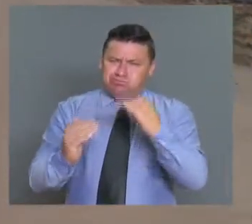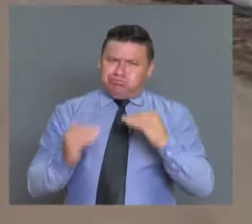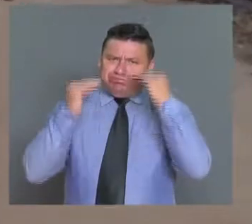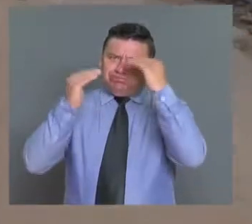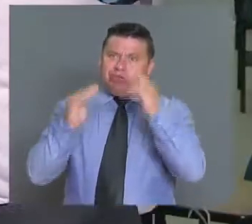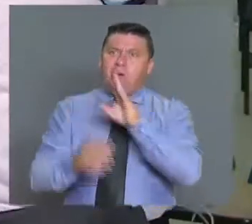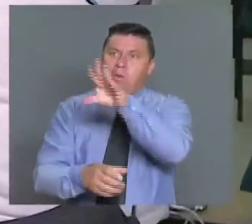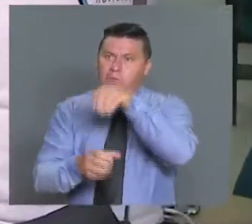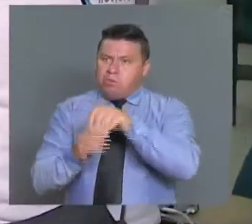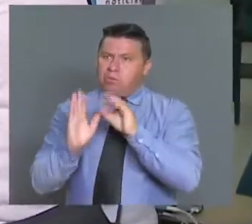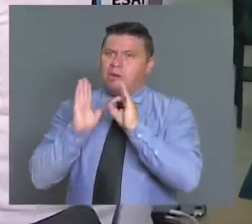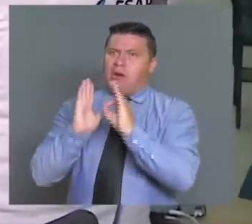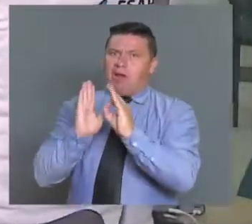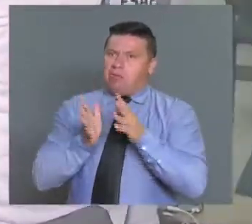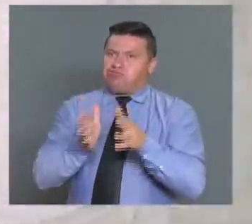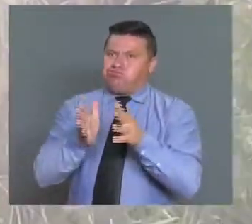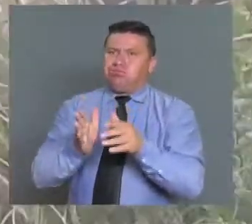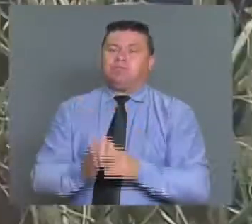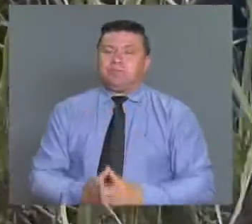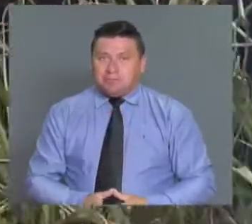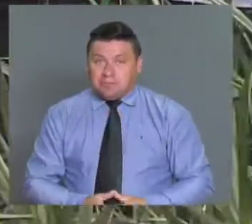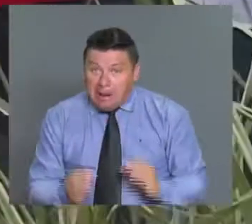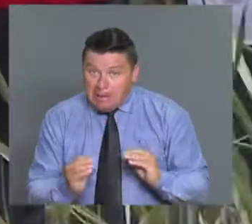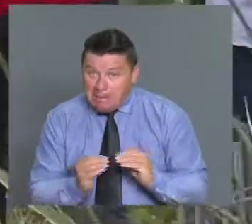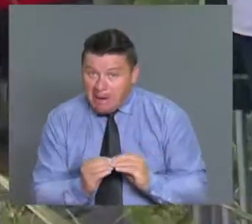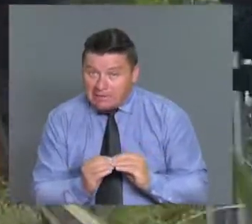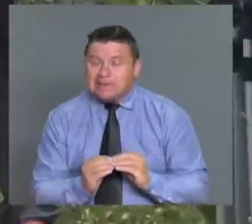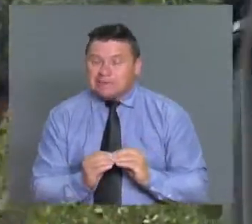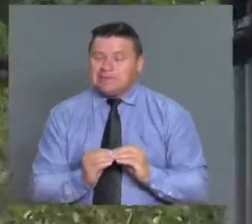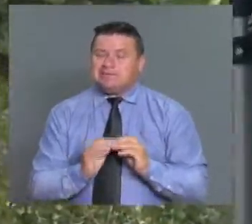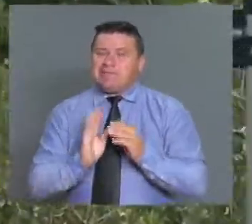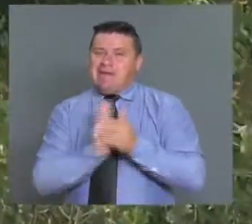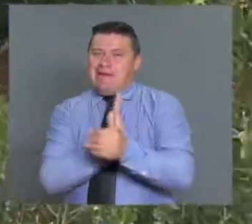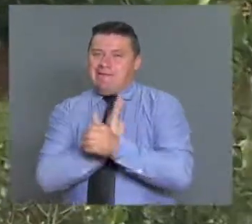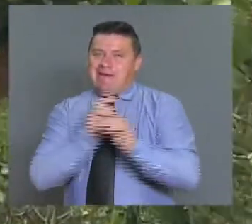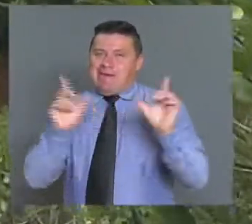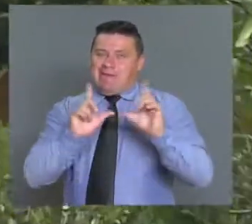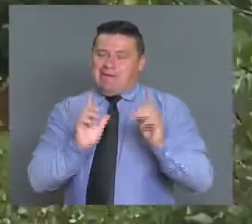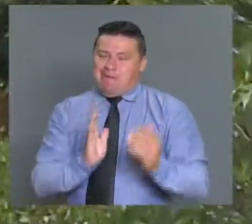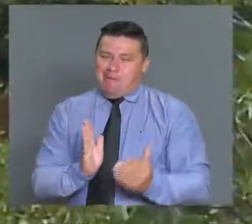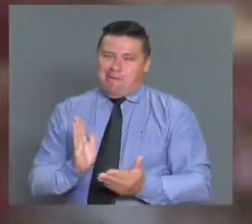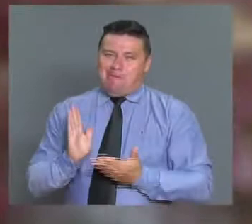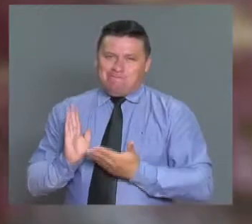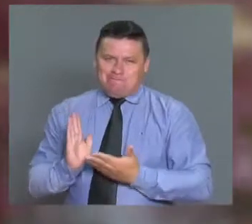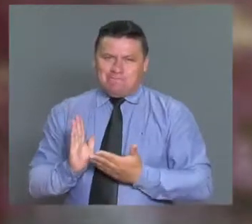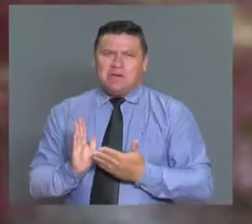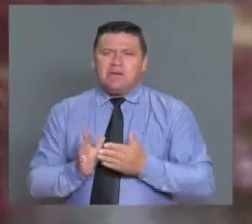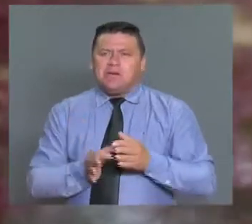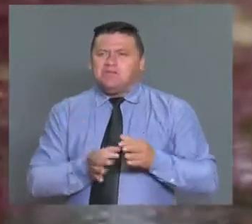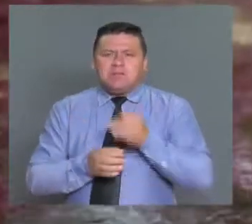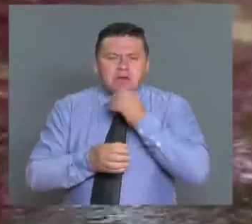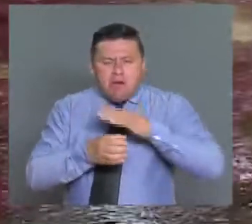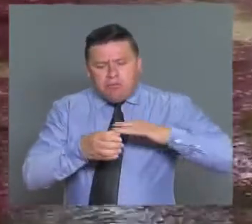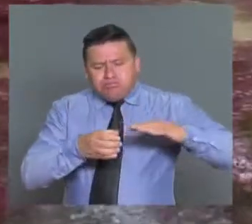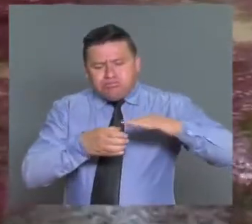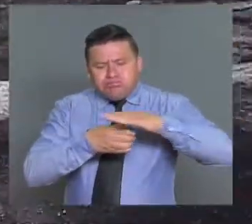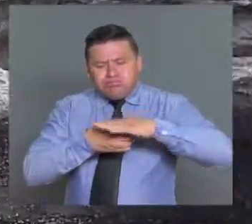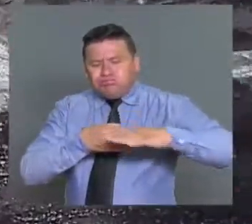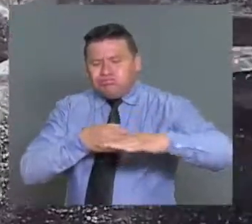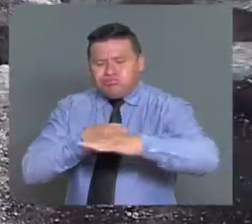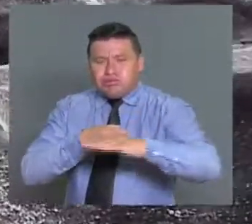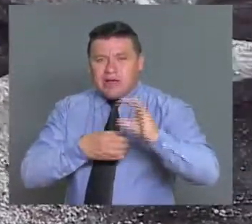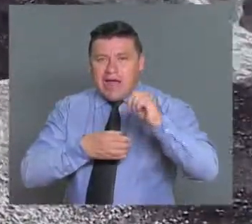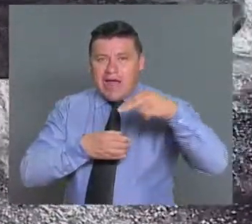de calidad. Y espere en Talentos en Pantalla, Caño Cristales, un